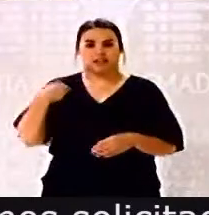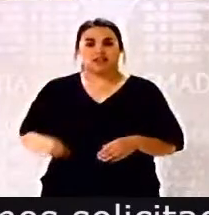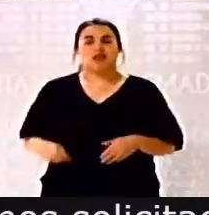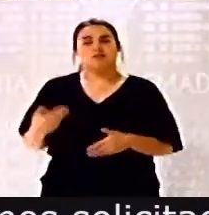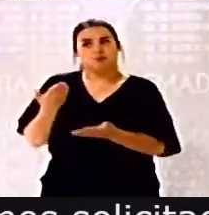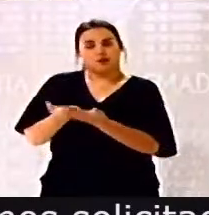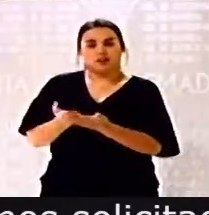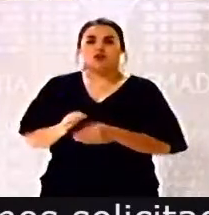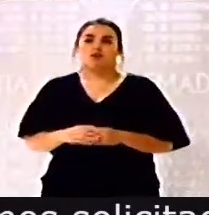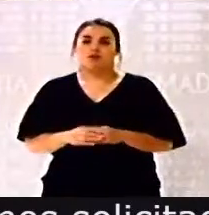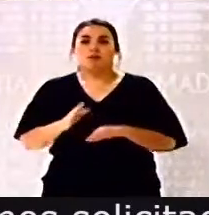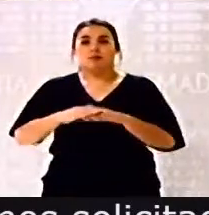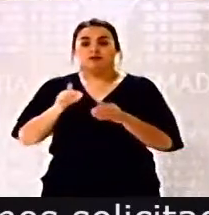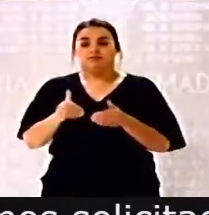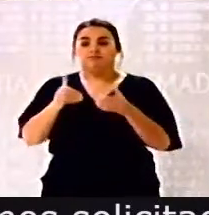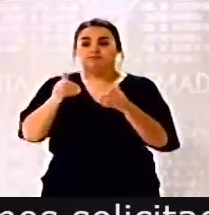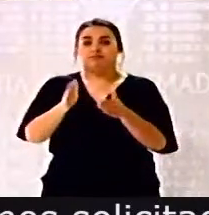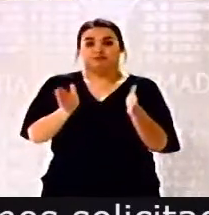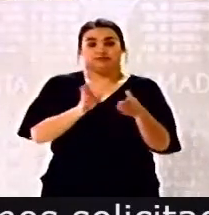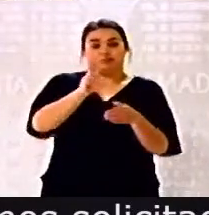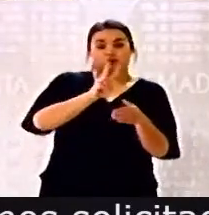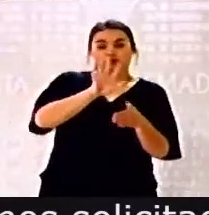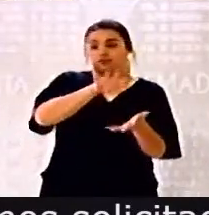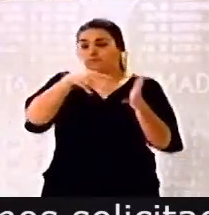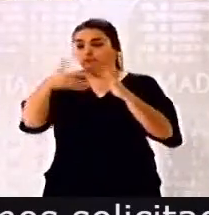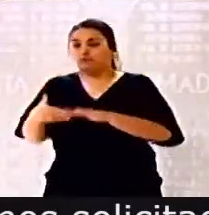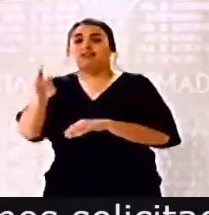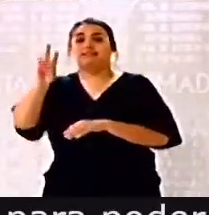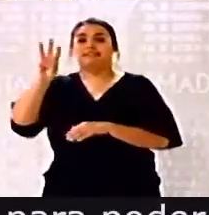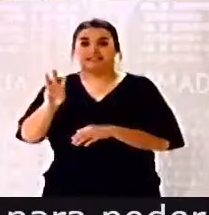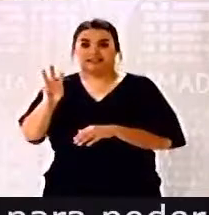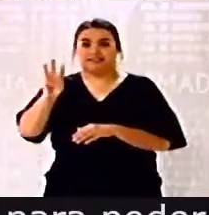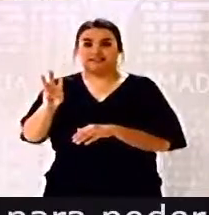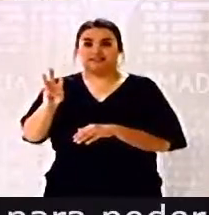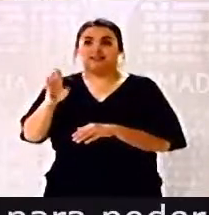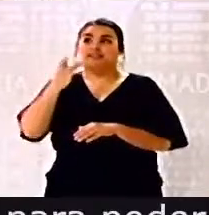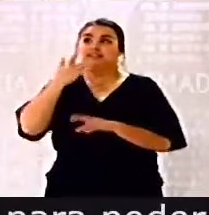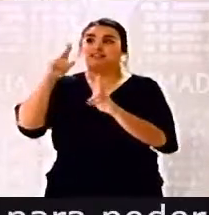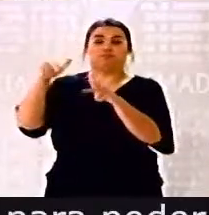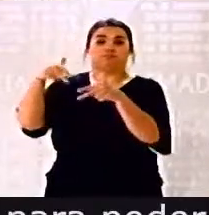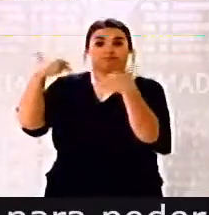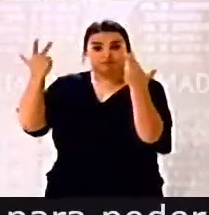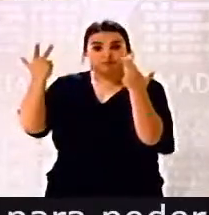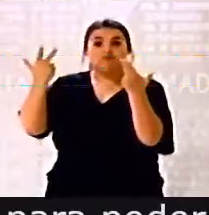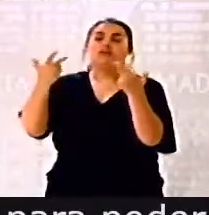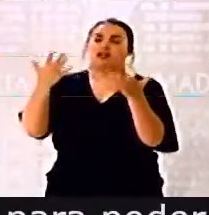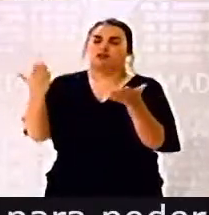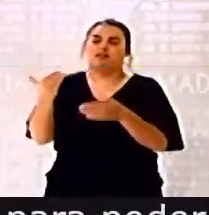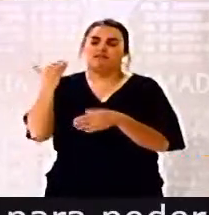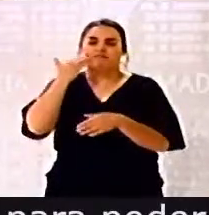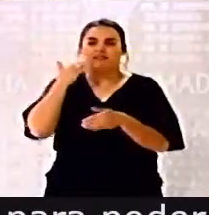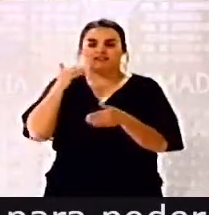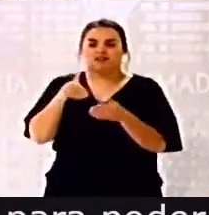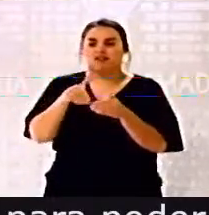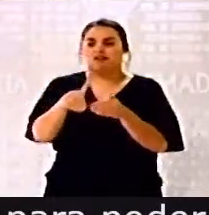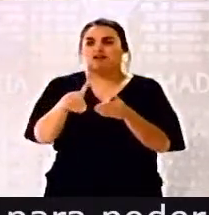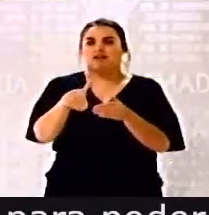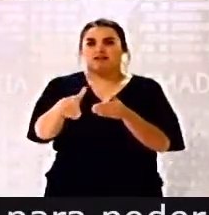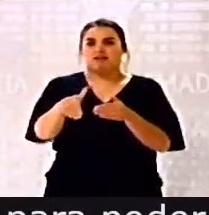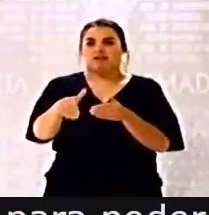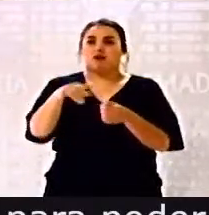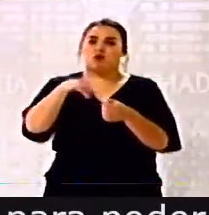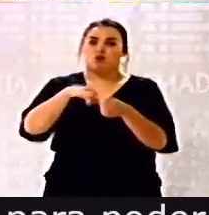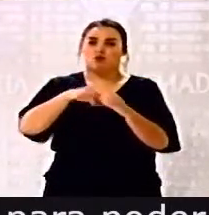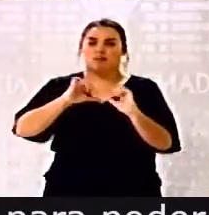para poder pasar de fase 2 a fase 3 y que, si nos es concedida, pues será concedida con fecha del